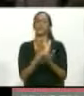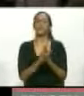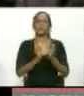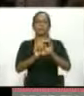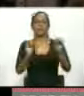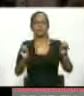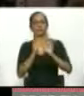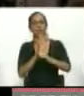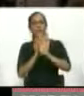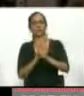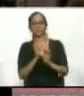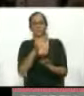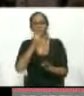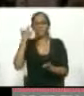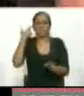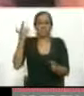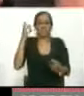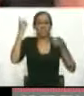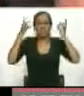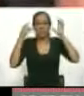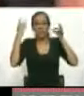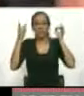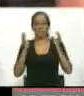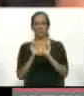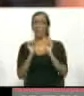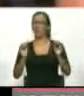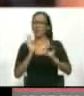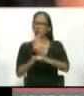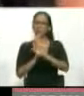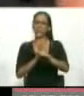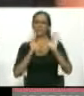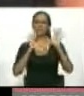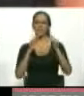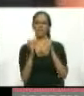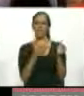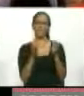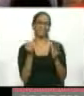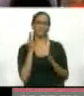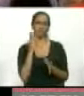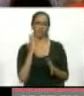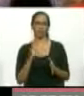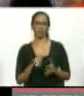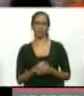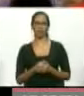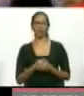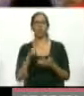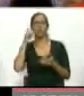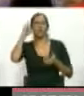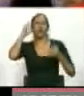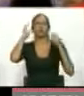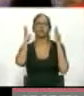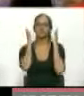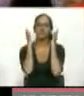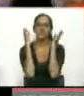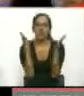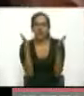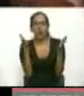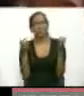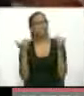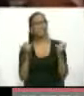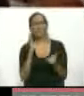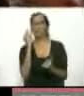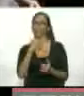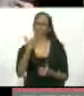quién sabe qué otras cosas venga están convocando una marcha para el 10 de marzo por ejemplo por el amor de cristo debes estar hablando